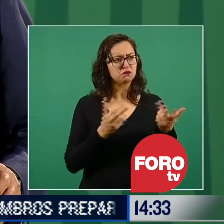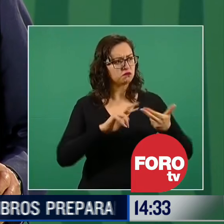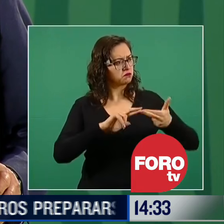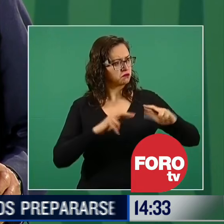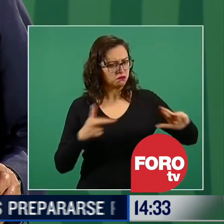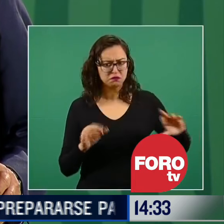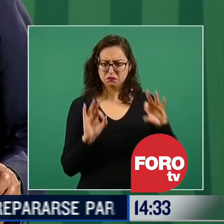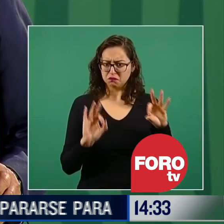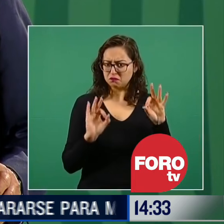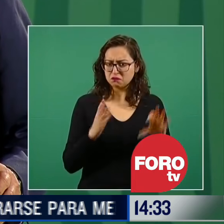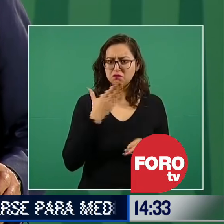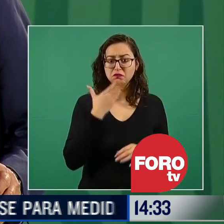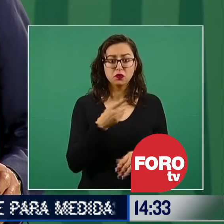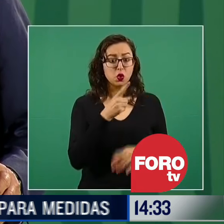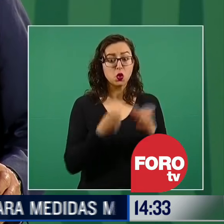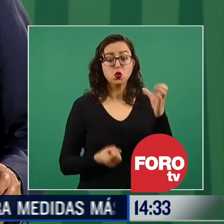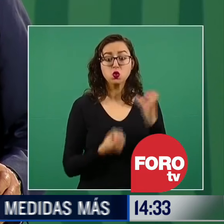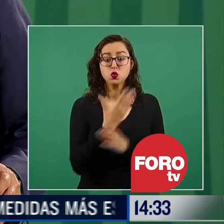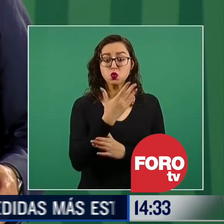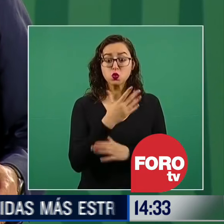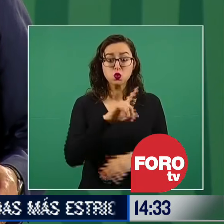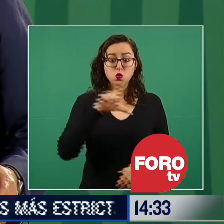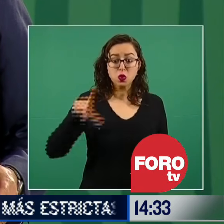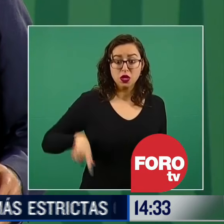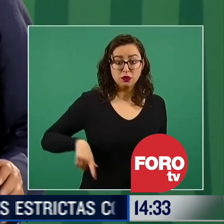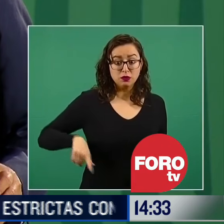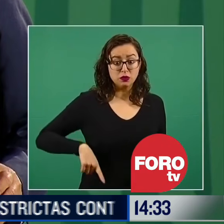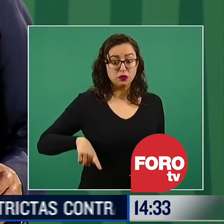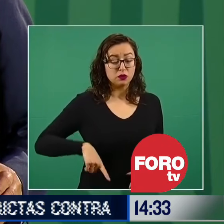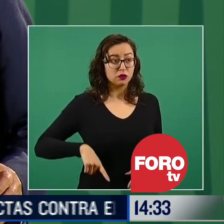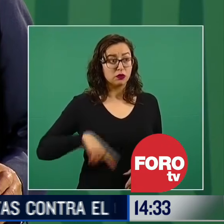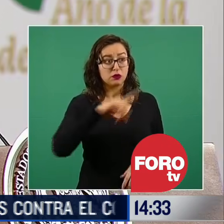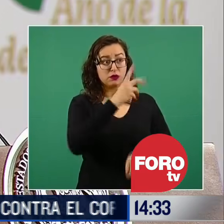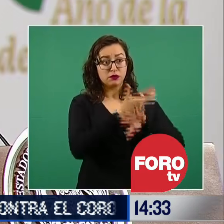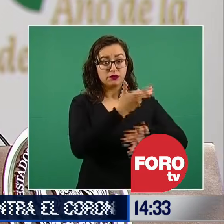Coincidimos con la agenda que presentaron,